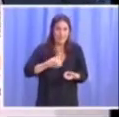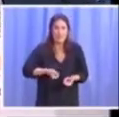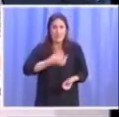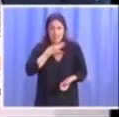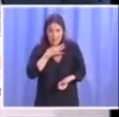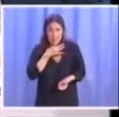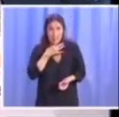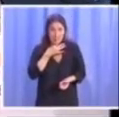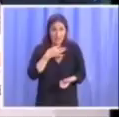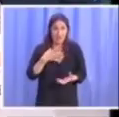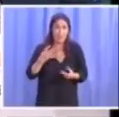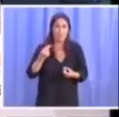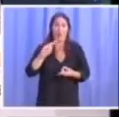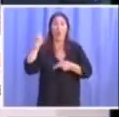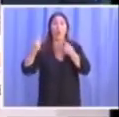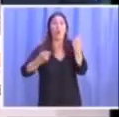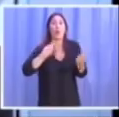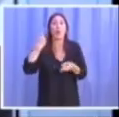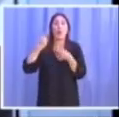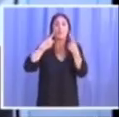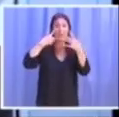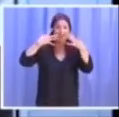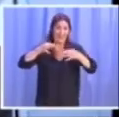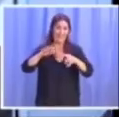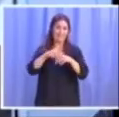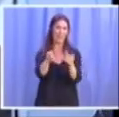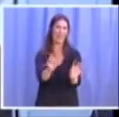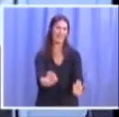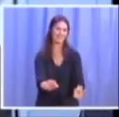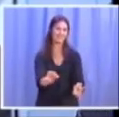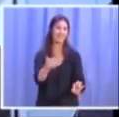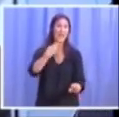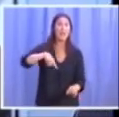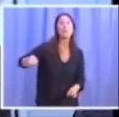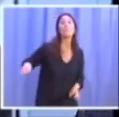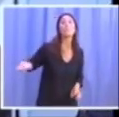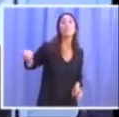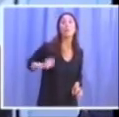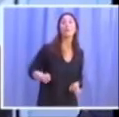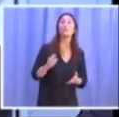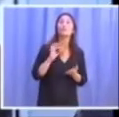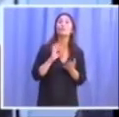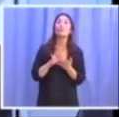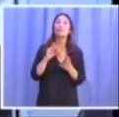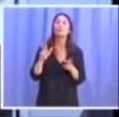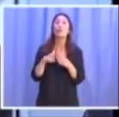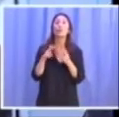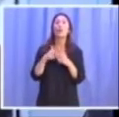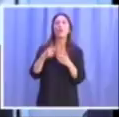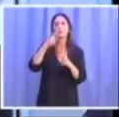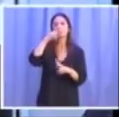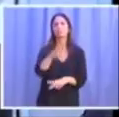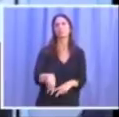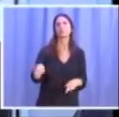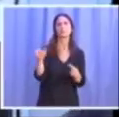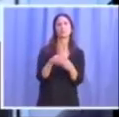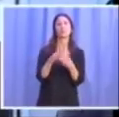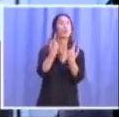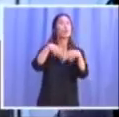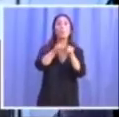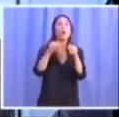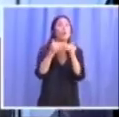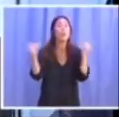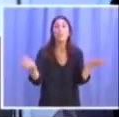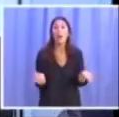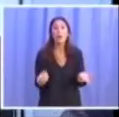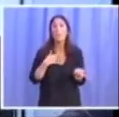alaraca, mucha palabrería, pero la realidad es esa. Y los profesionales han reconocido a Granada la gestión en materia de servicios sociales. Igual que en igualdad,